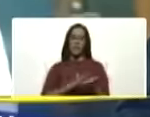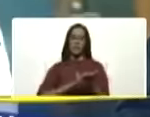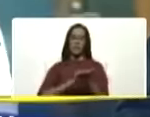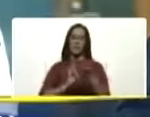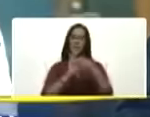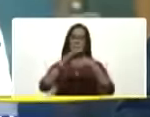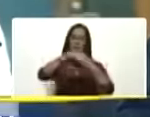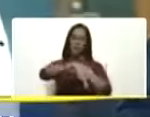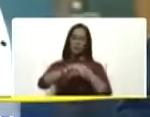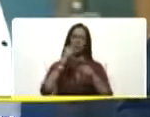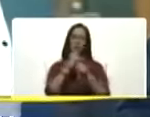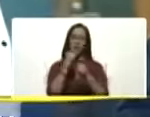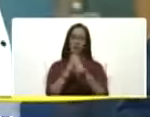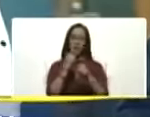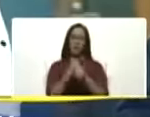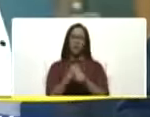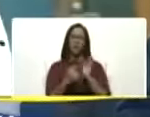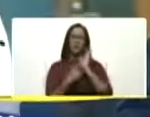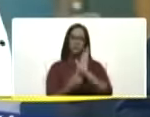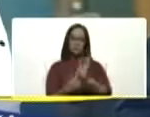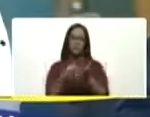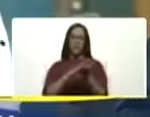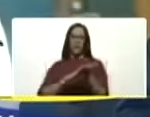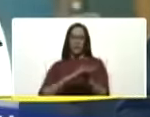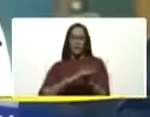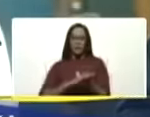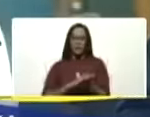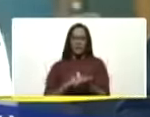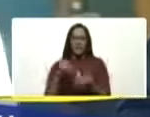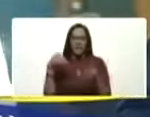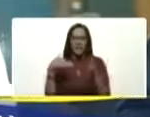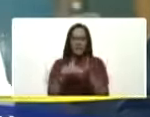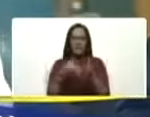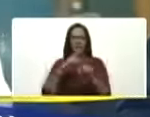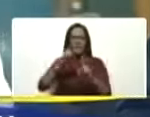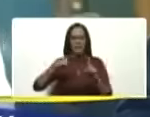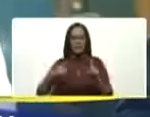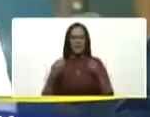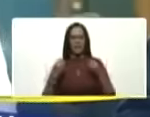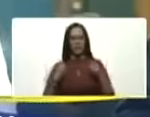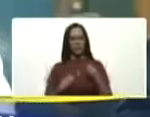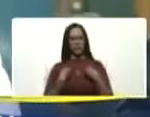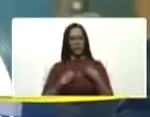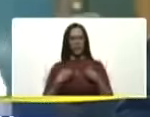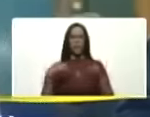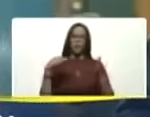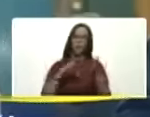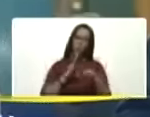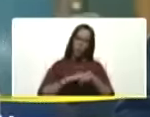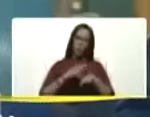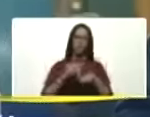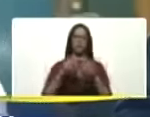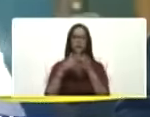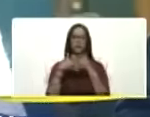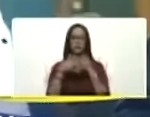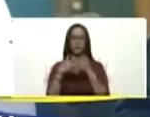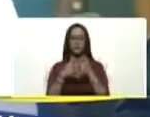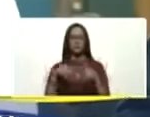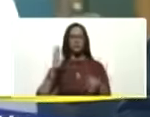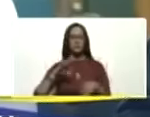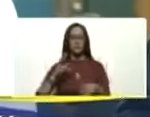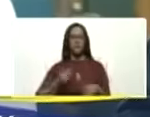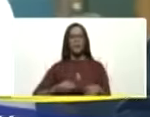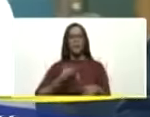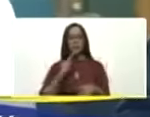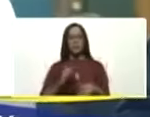y trabajadoras fueron protagonistas de la recuperación de ese ataque eléctrico que sufrimos por parte del imperio. Es importante también destacar, presidente,